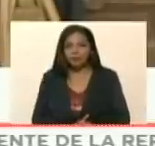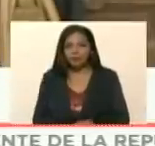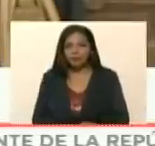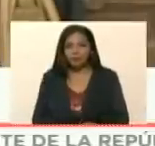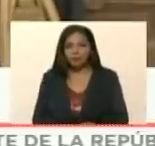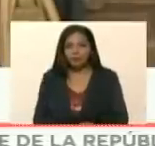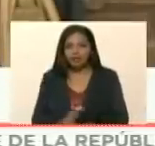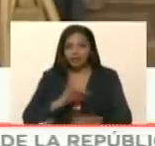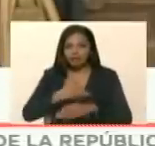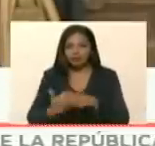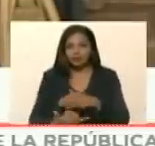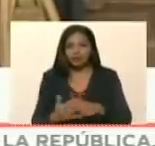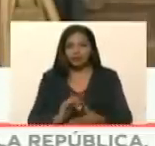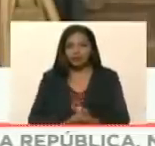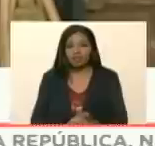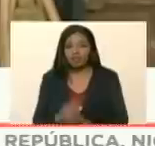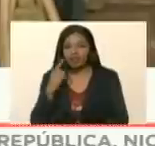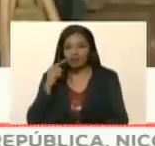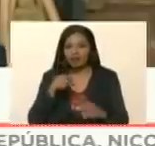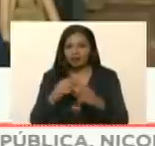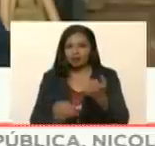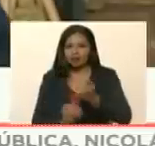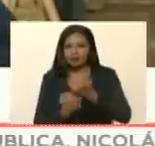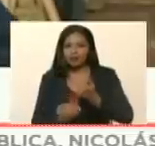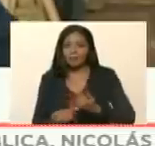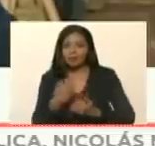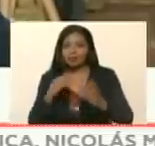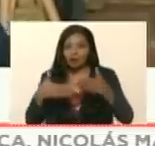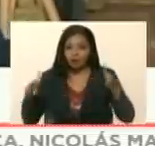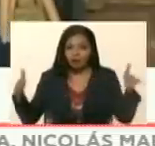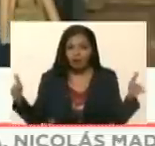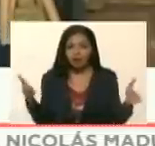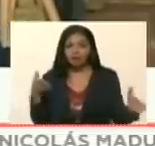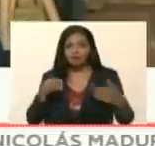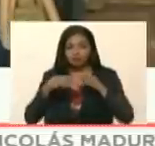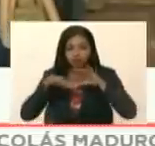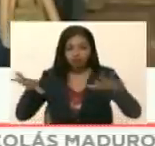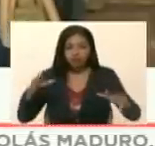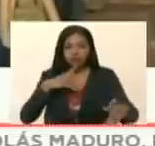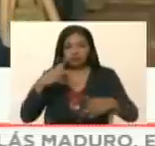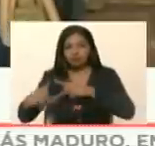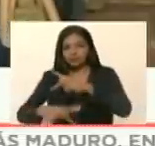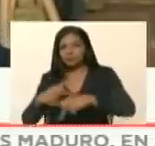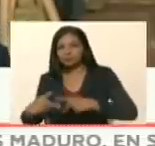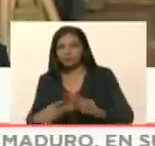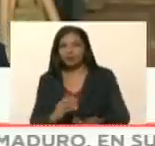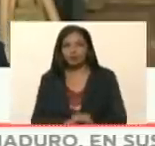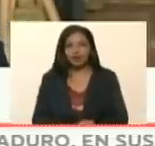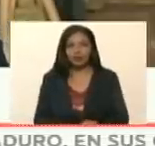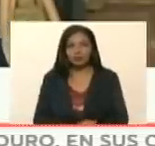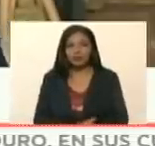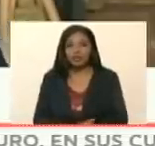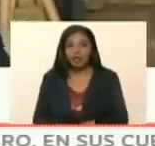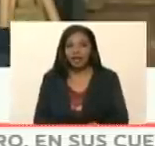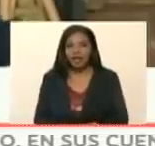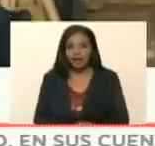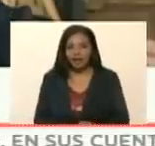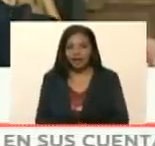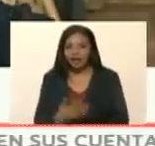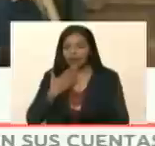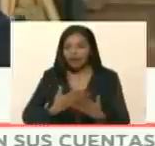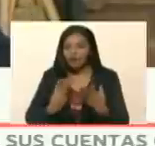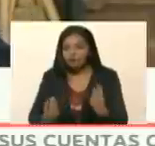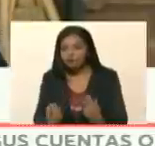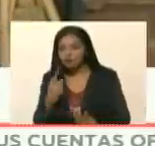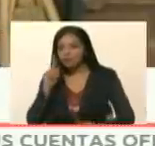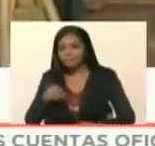plan para estabilizar, ampliar, expandir la producción de leche nacional. A los productores de leche le agradezco mucho.